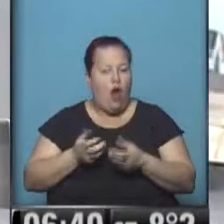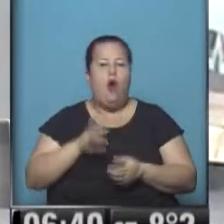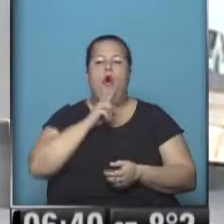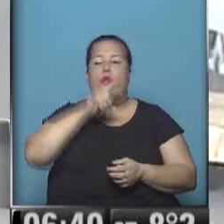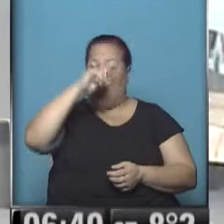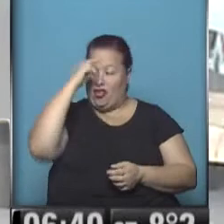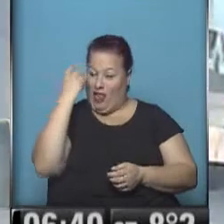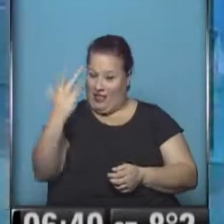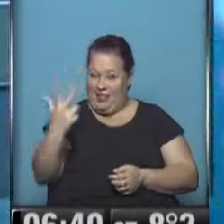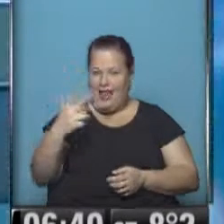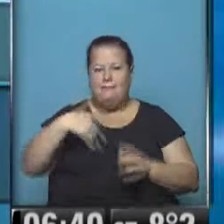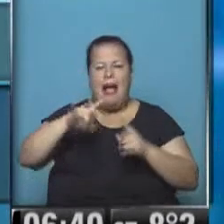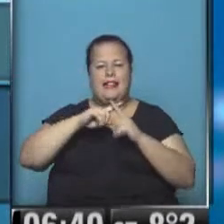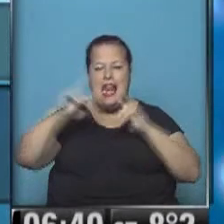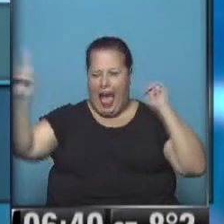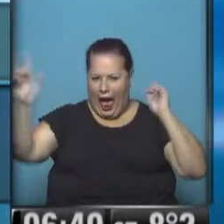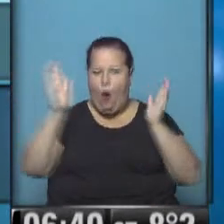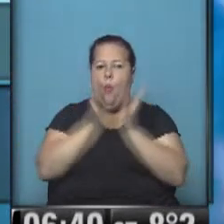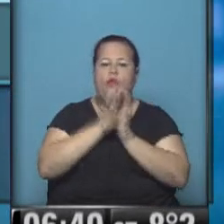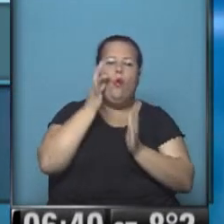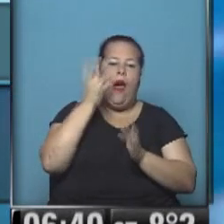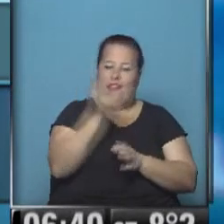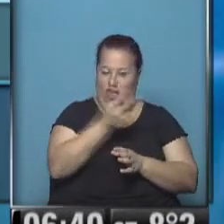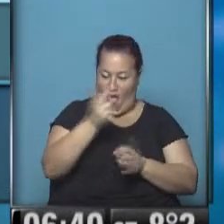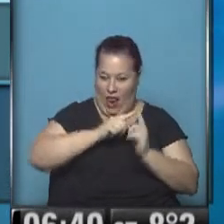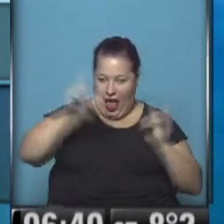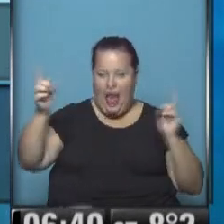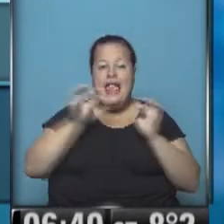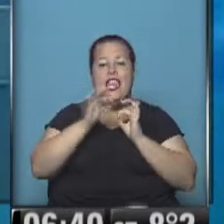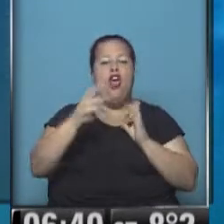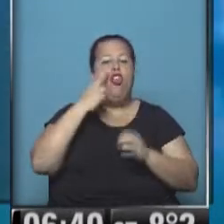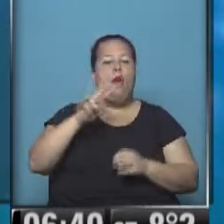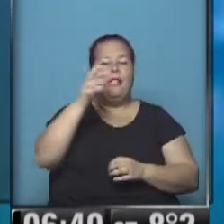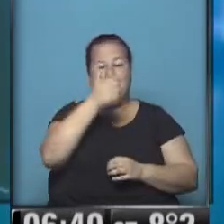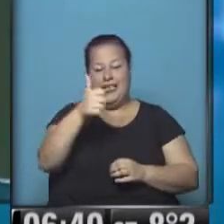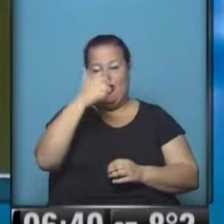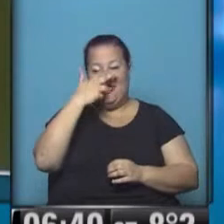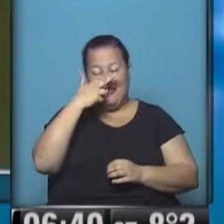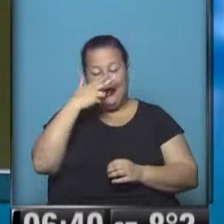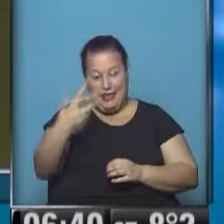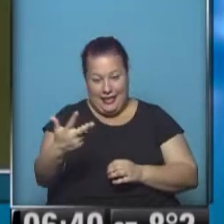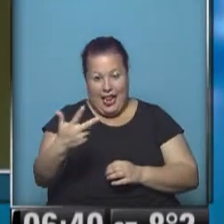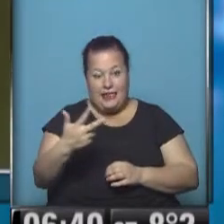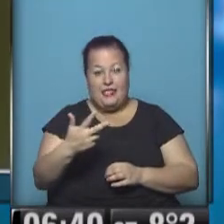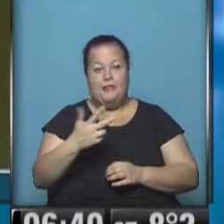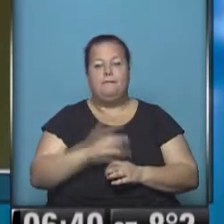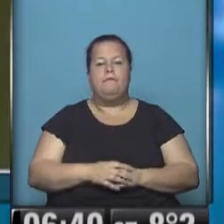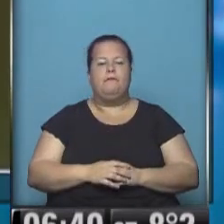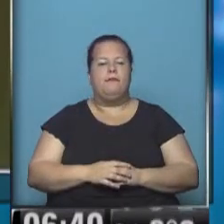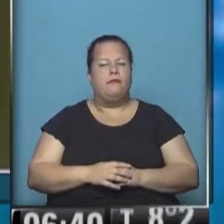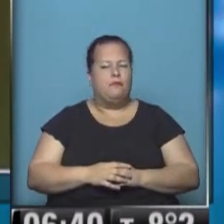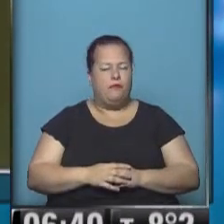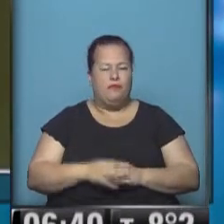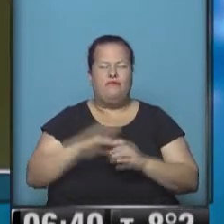nacional 3 una de la más extensa con la ruta 40 dos mil 673 al 2007